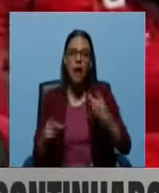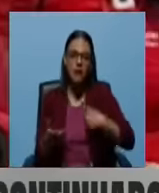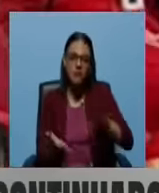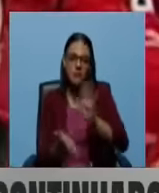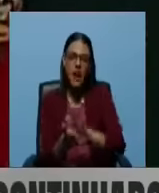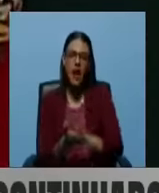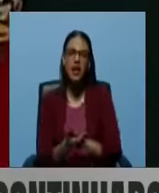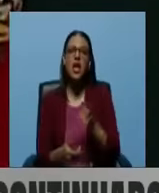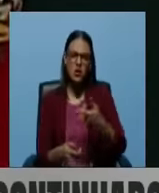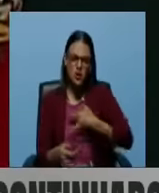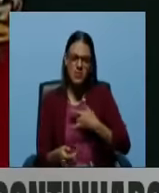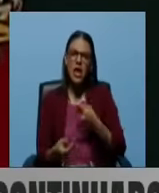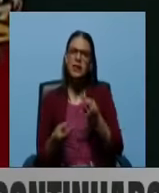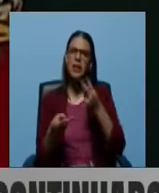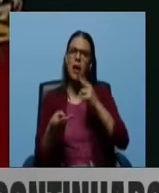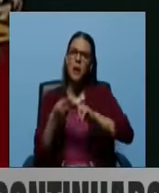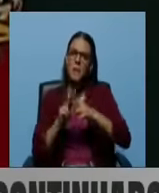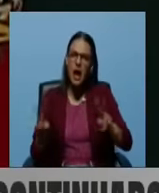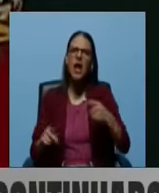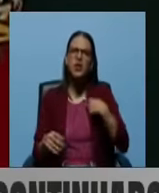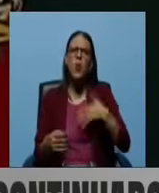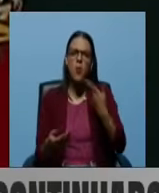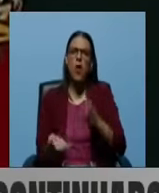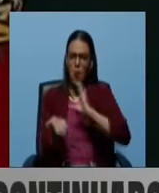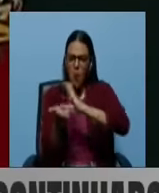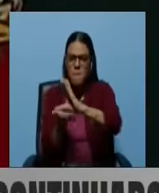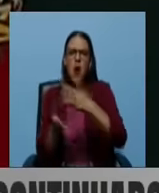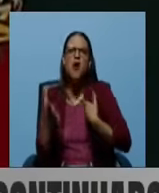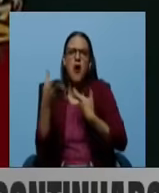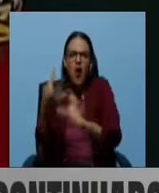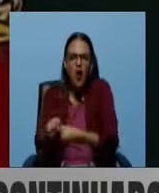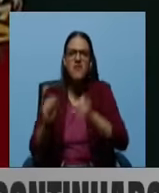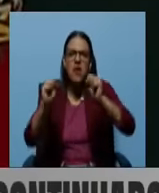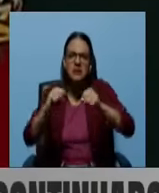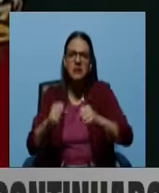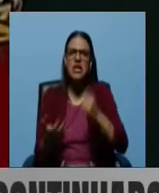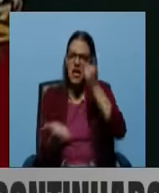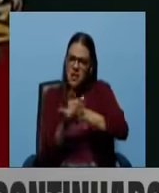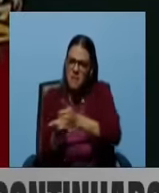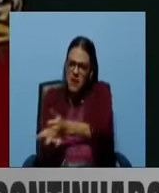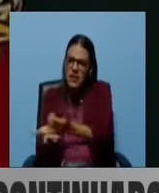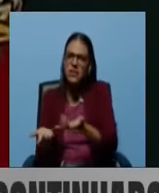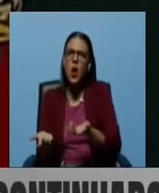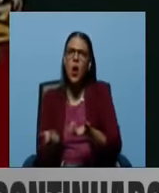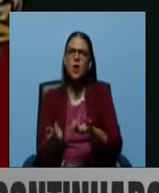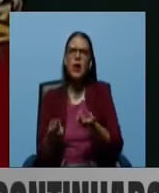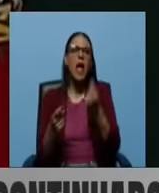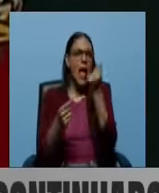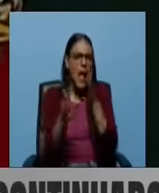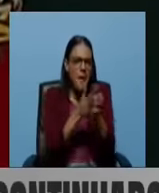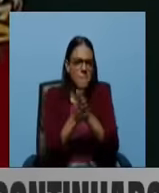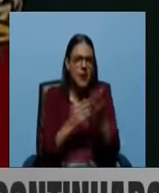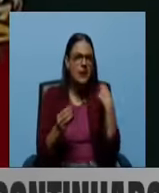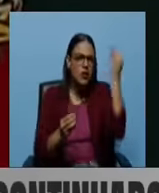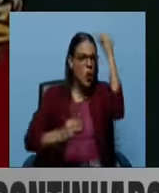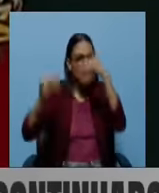Si se siente en paz, es capaz de invertir. Es capaz de emprender.